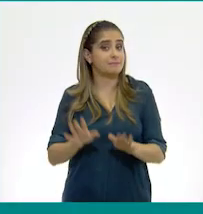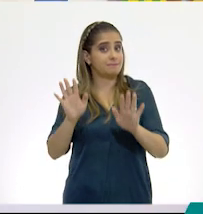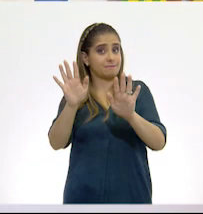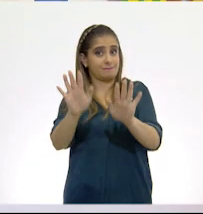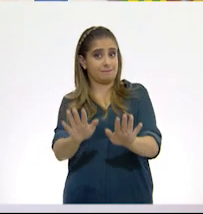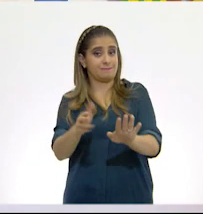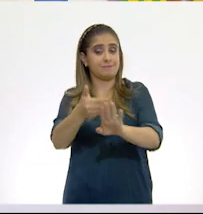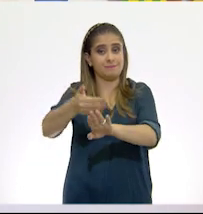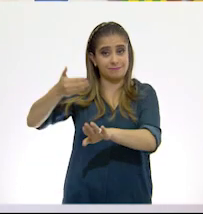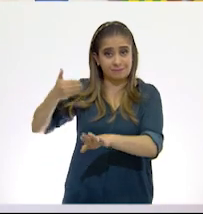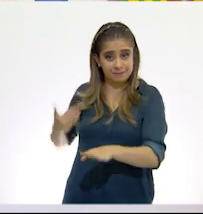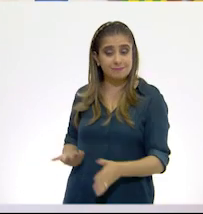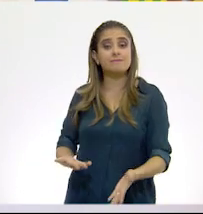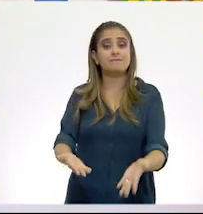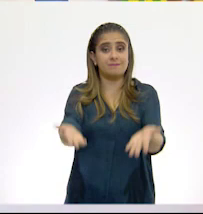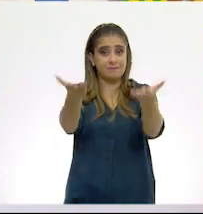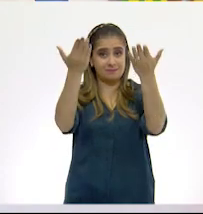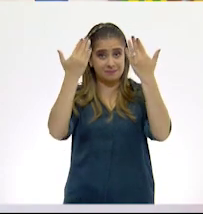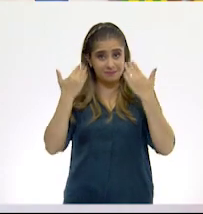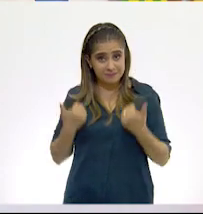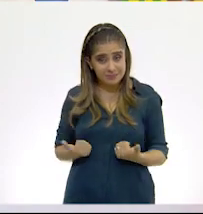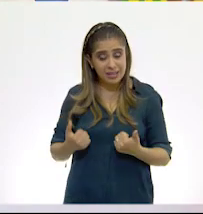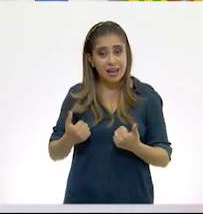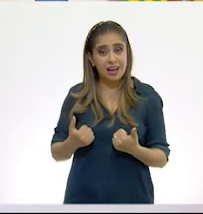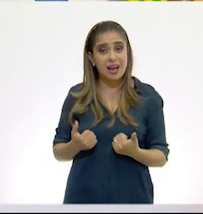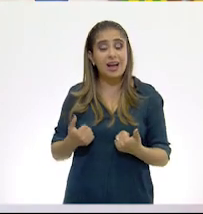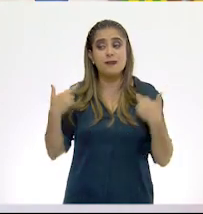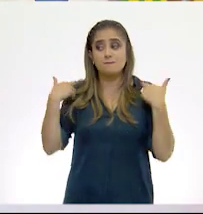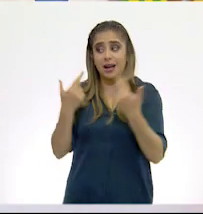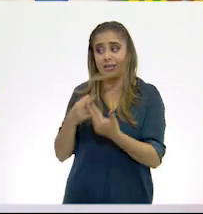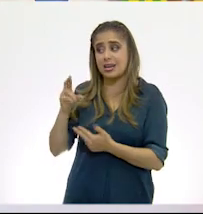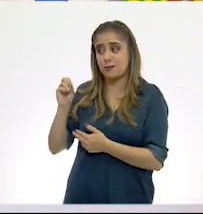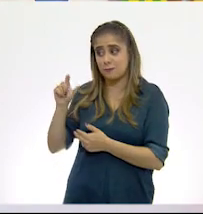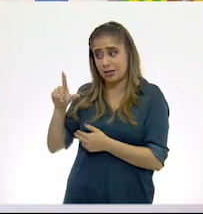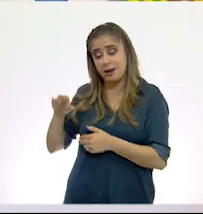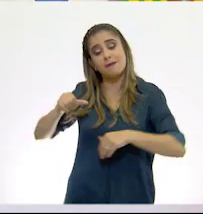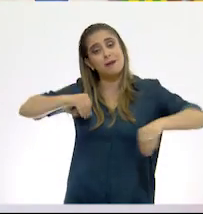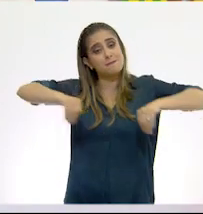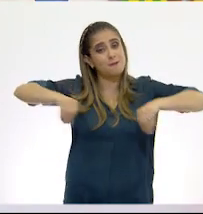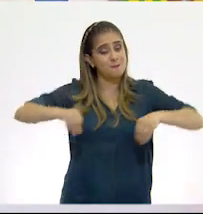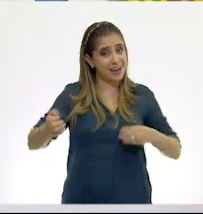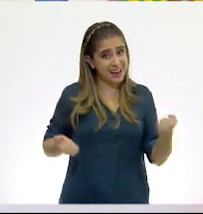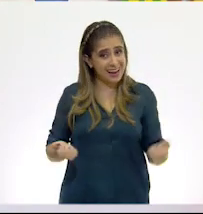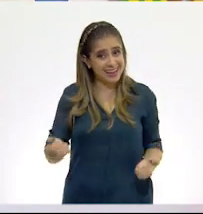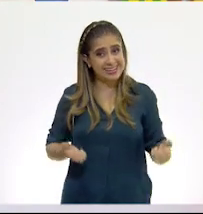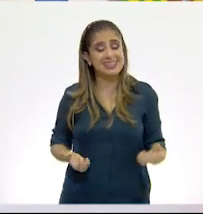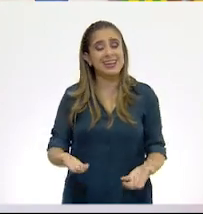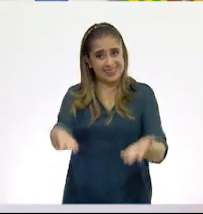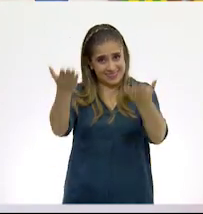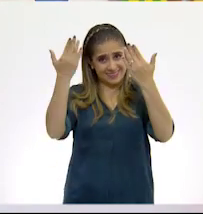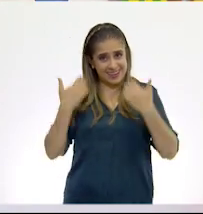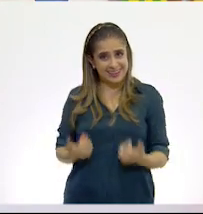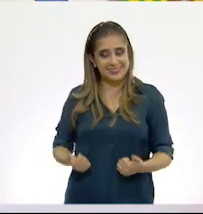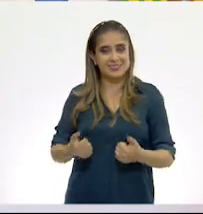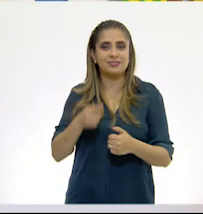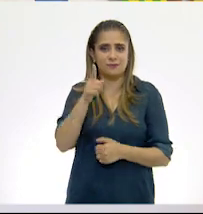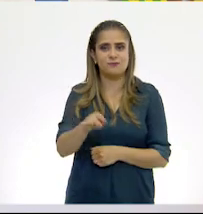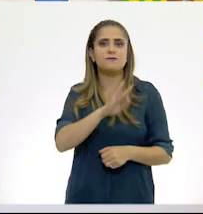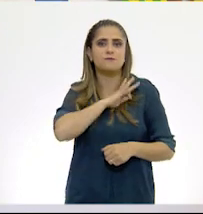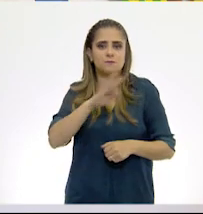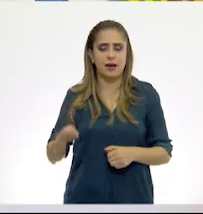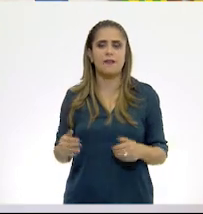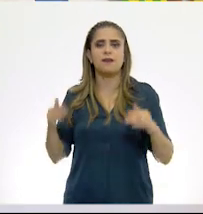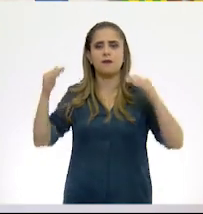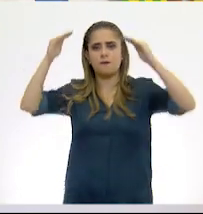Pero antes, ha llegado el momento, maestra Rosalba, de... ¡Movernos! ¡Movernos! ¡Exactamente! Y ahí sí podemos hacerlo